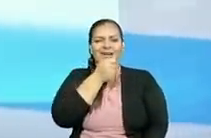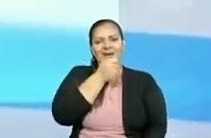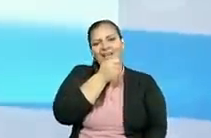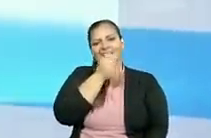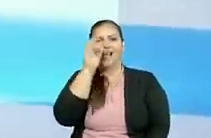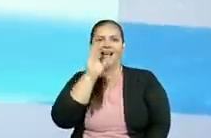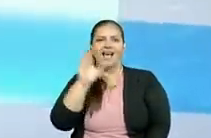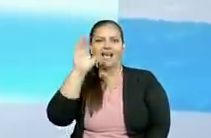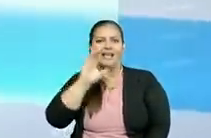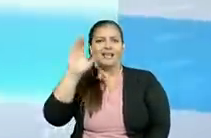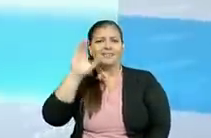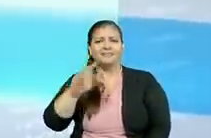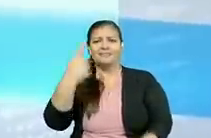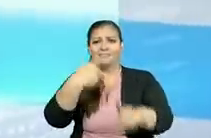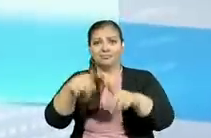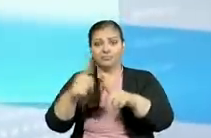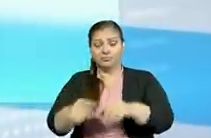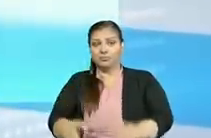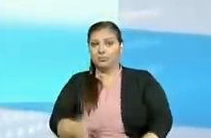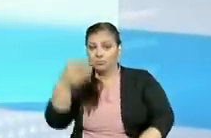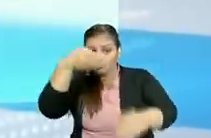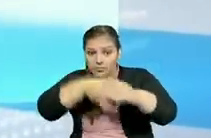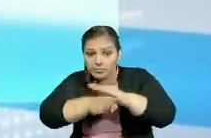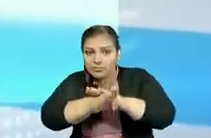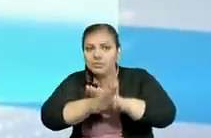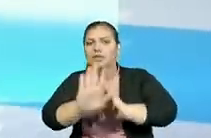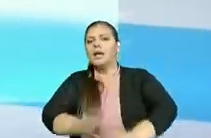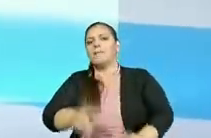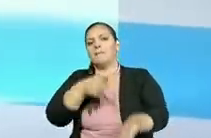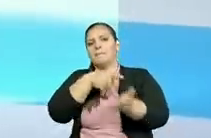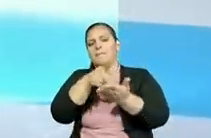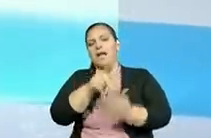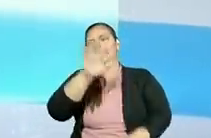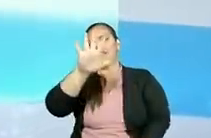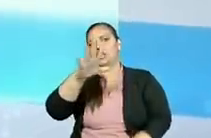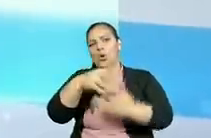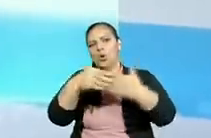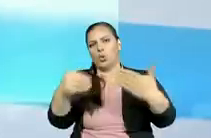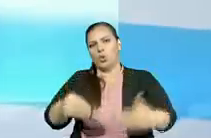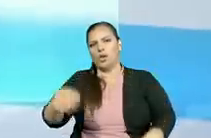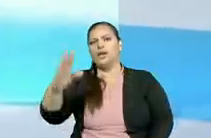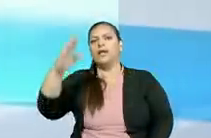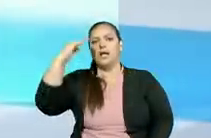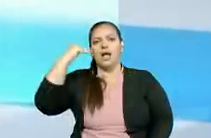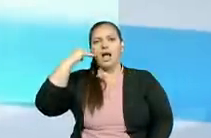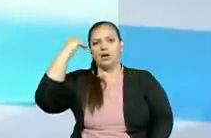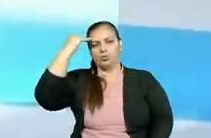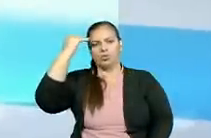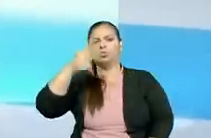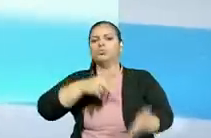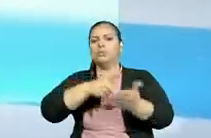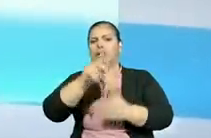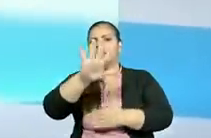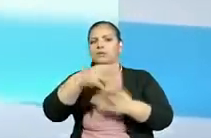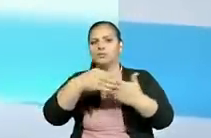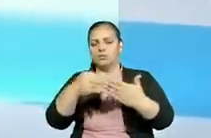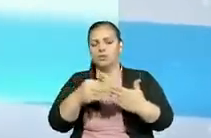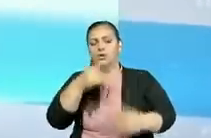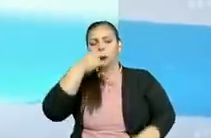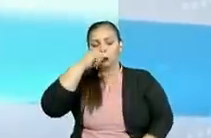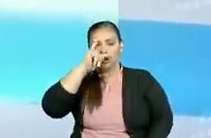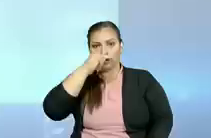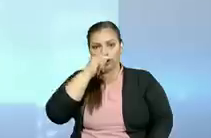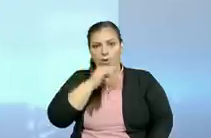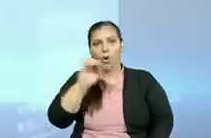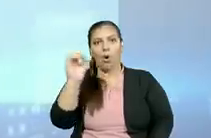Joey Montana, Gracie, Michael, entre otros artistas, por el valor de $5 para adultos, niños y personas de tercera